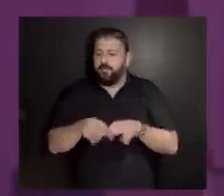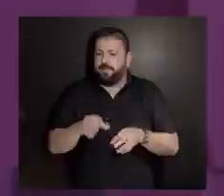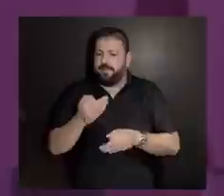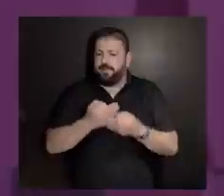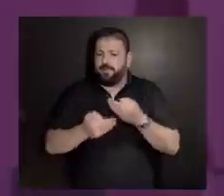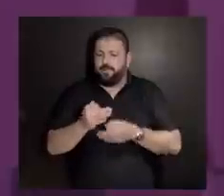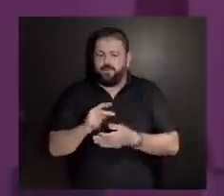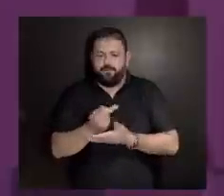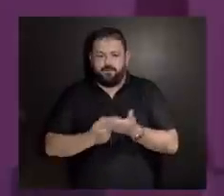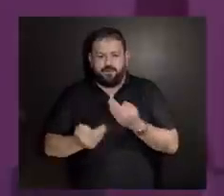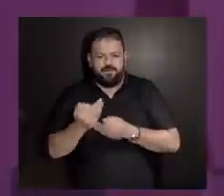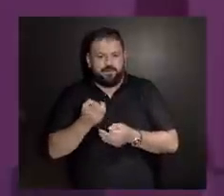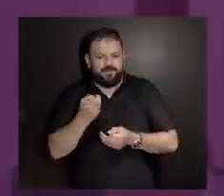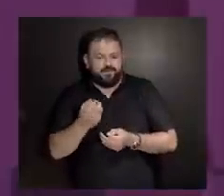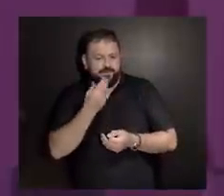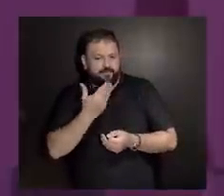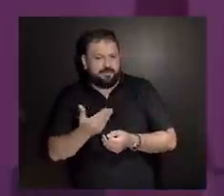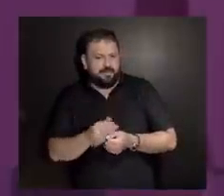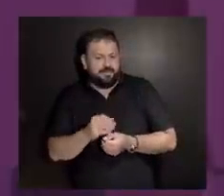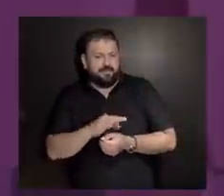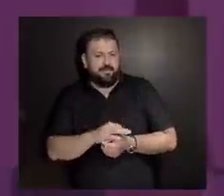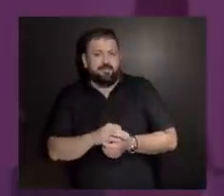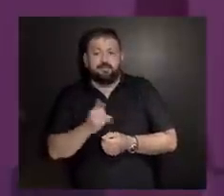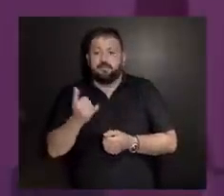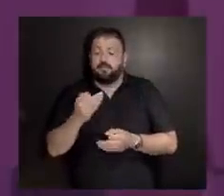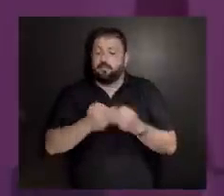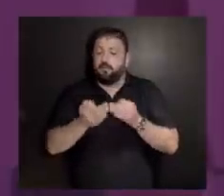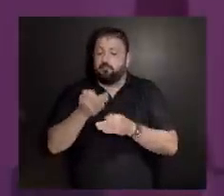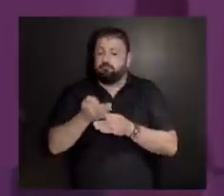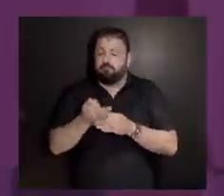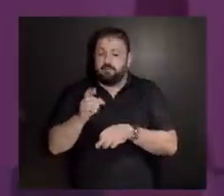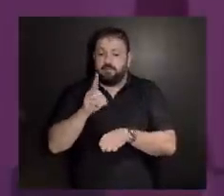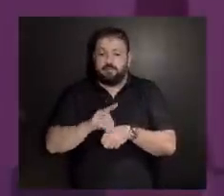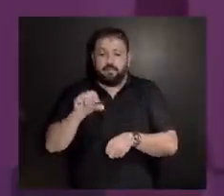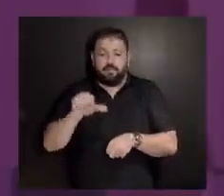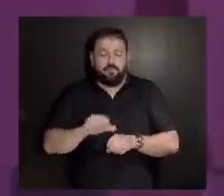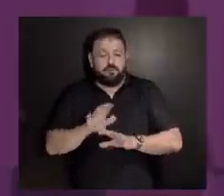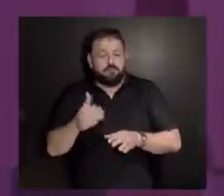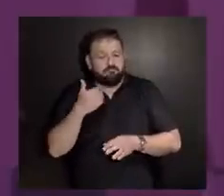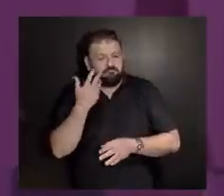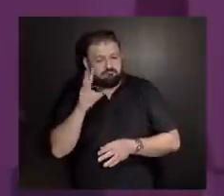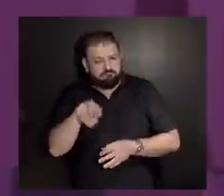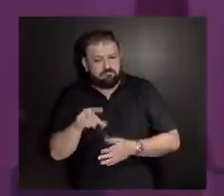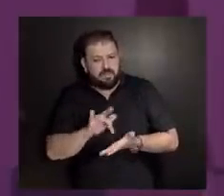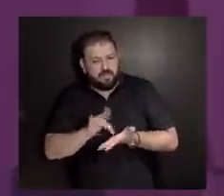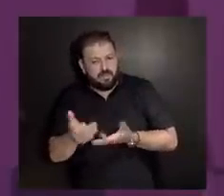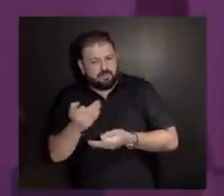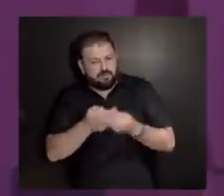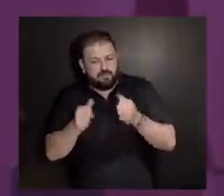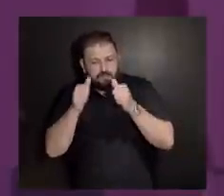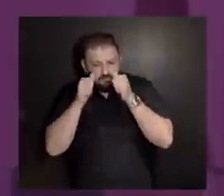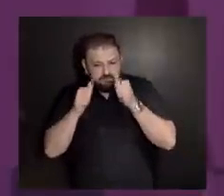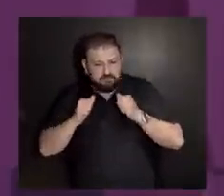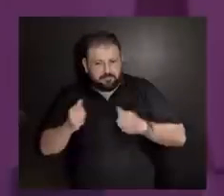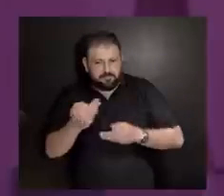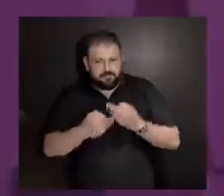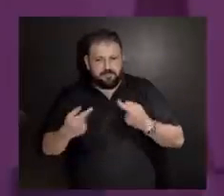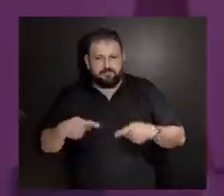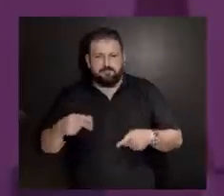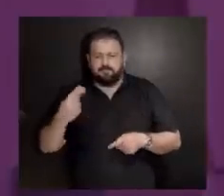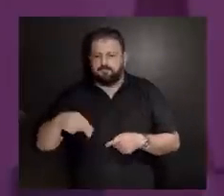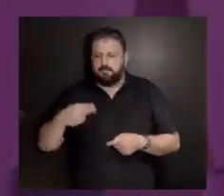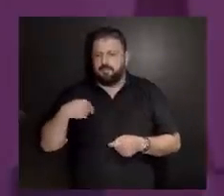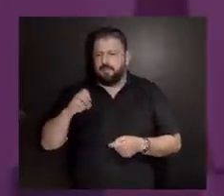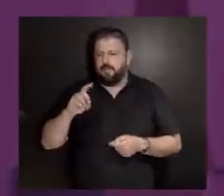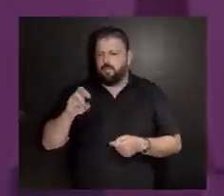nuestros contenidos. Y pues nada, esto ha sido todo por el día de hoy. No me queda más que agradecerles el favor de su atención. Yo soy Eduardo Beas,